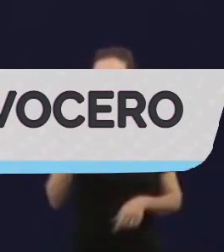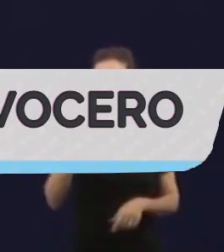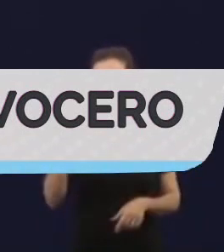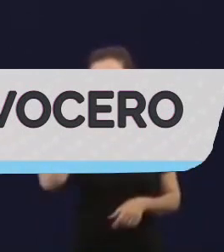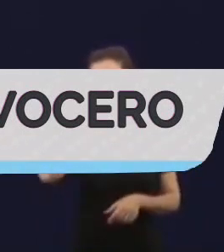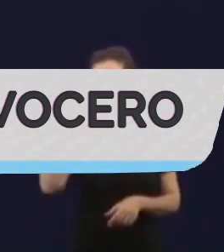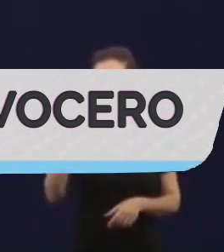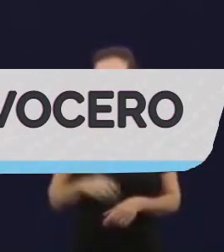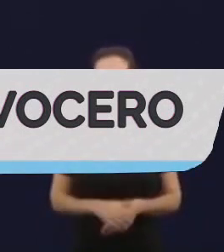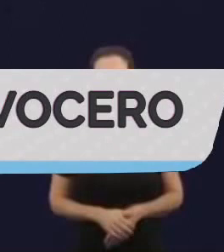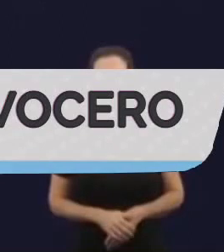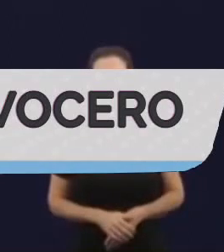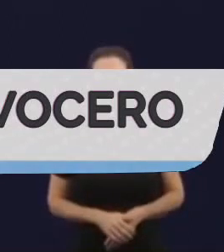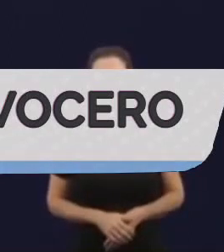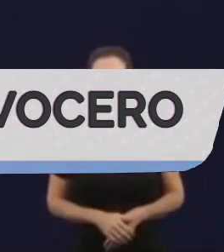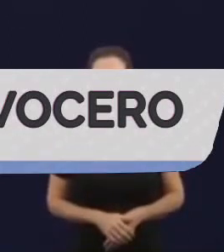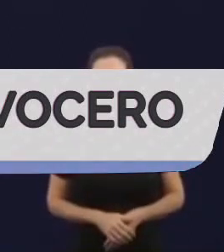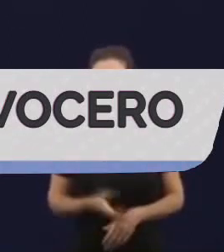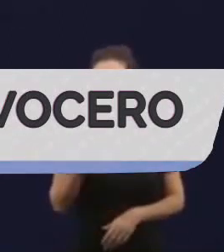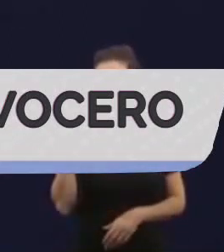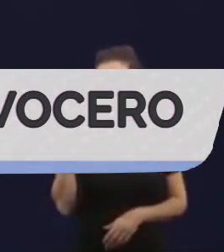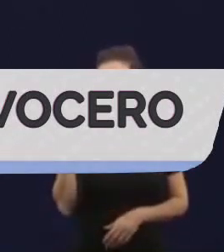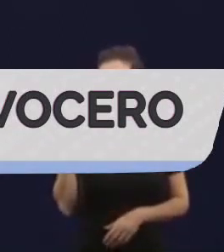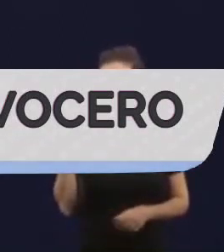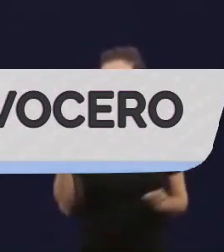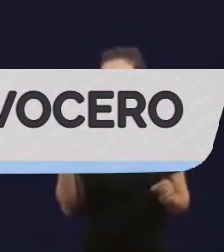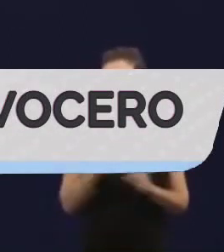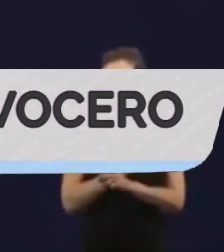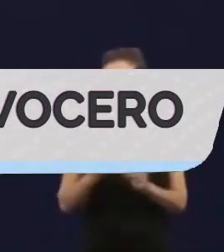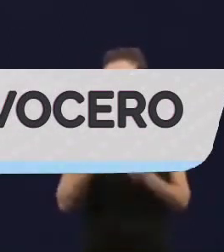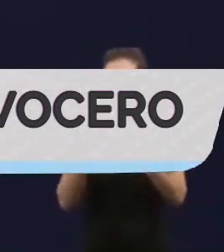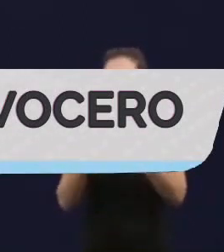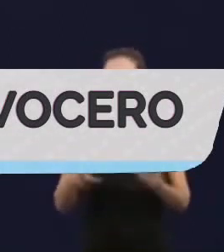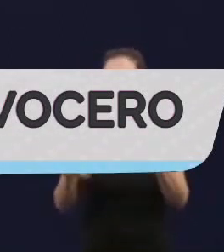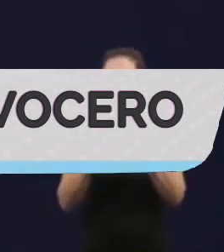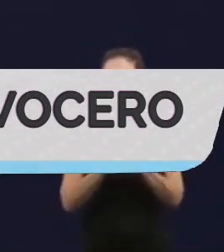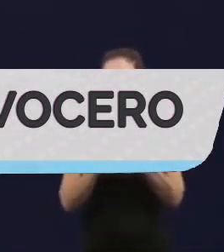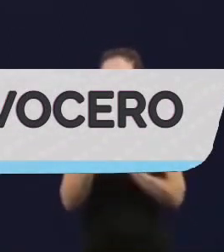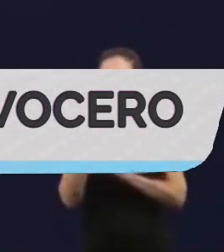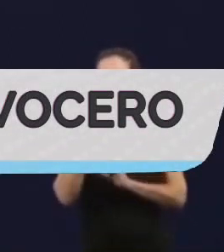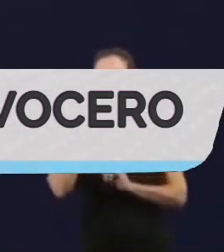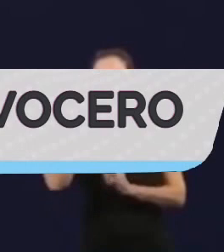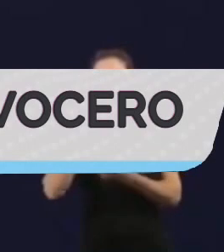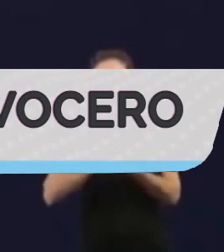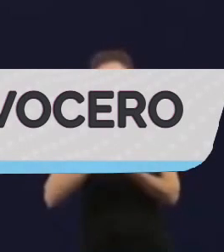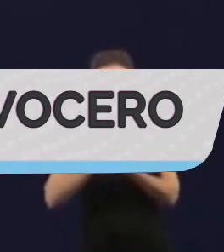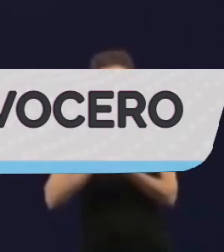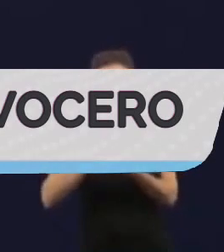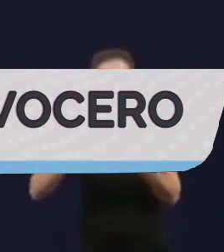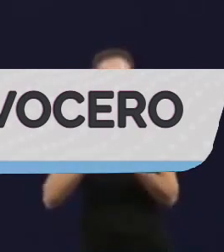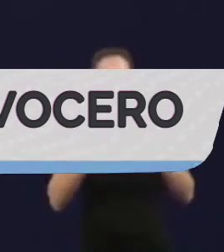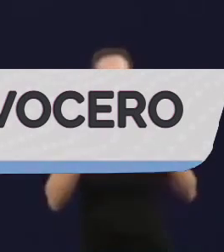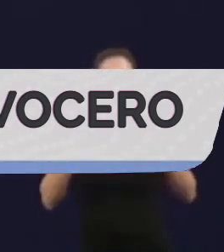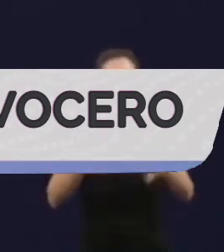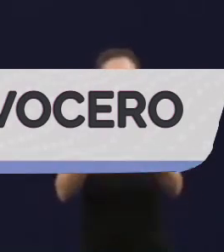nación eh aprobó por supuesto el proyecto de ley bases y puntos de partida para la libertad de los argentinos